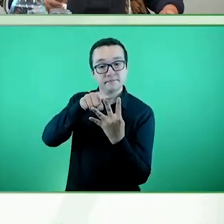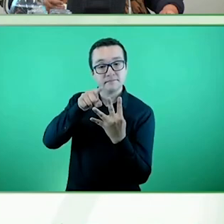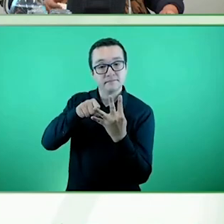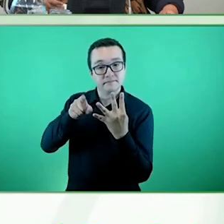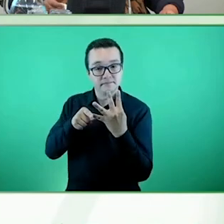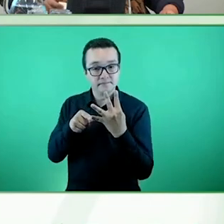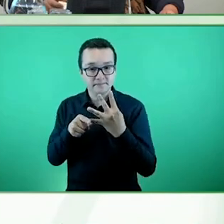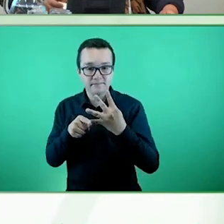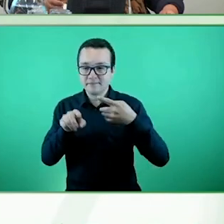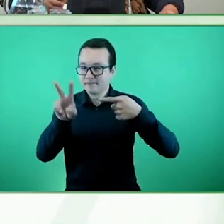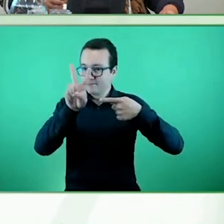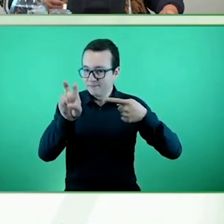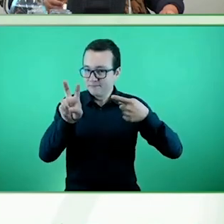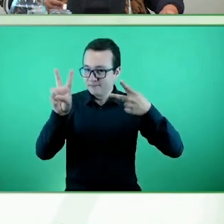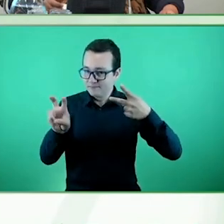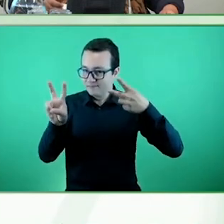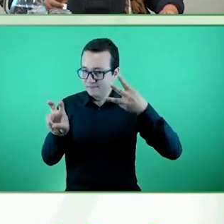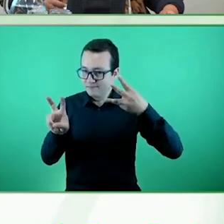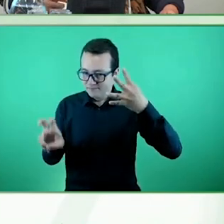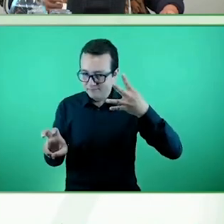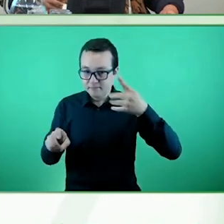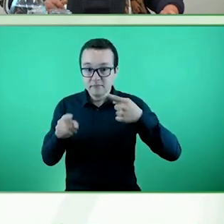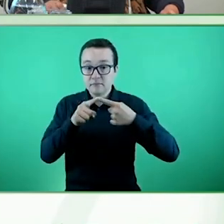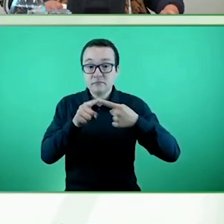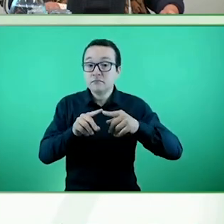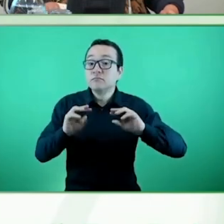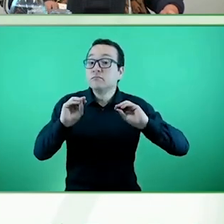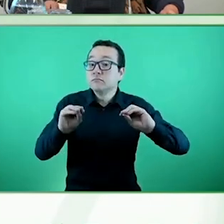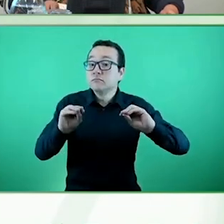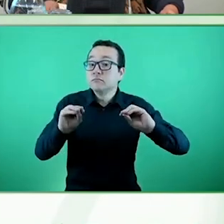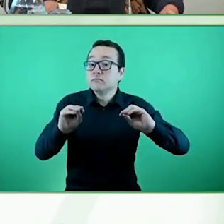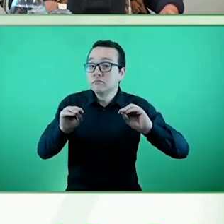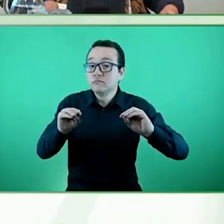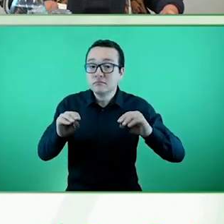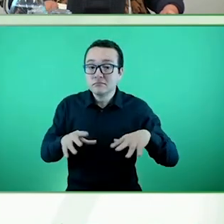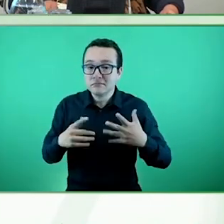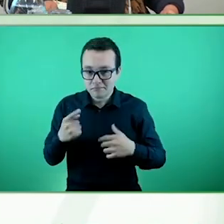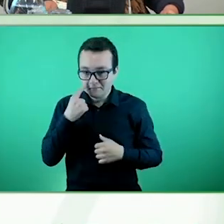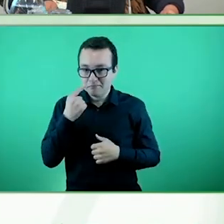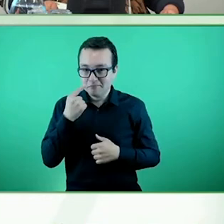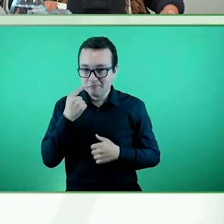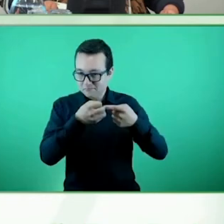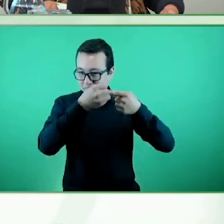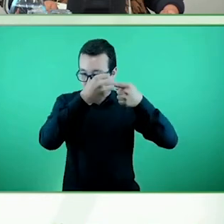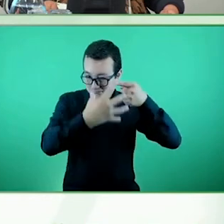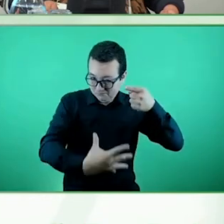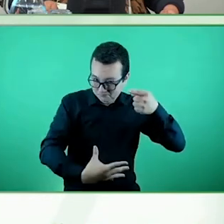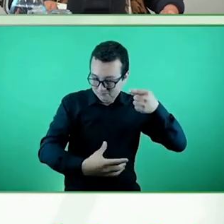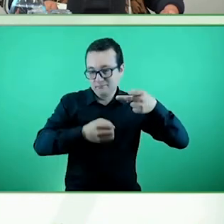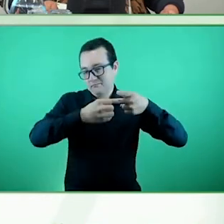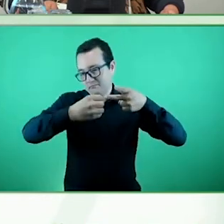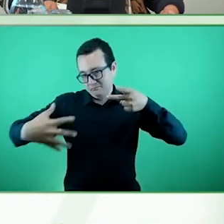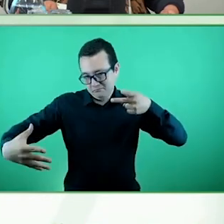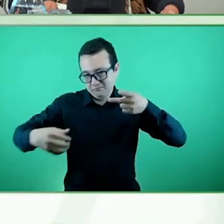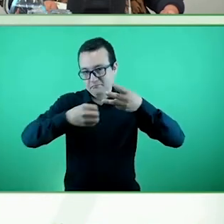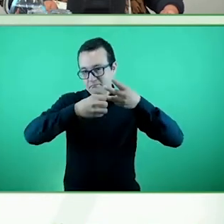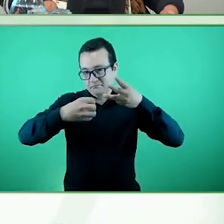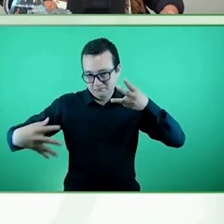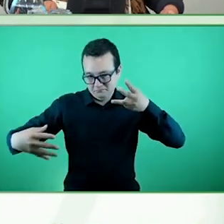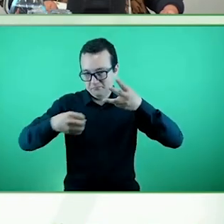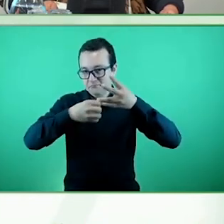la capacitación que se realiza. Ya les voy a mostrar un poco más de detalle cada uno de ellos. Con asesoría